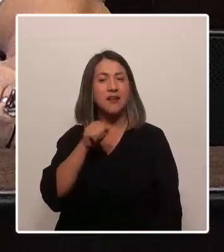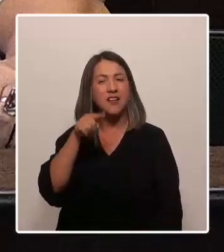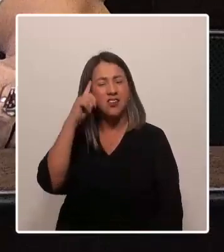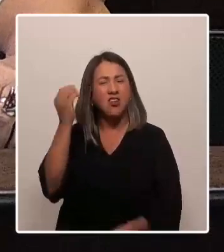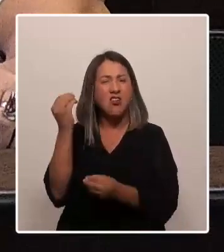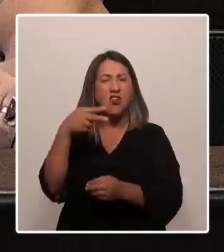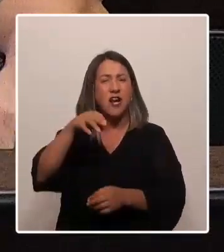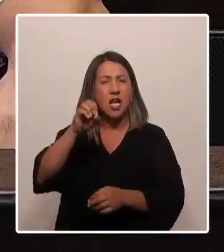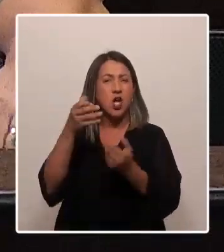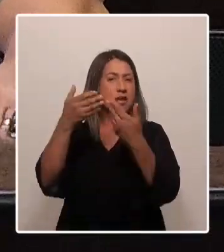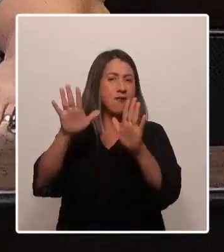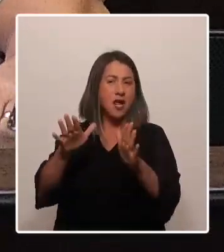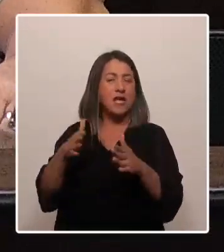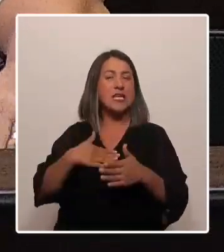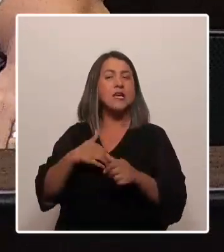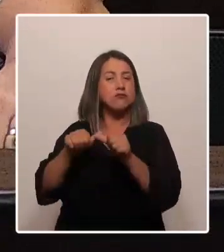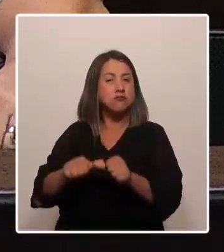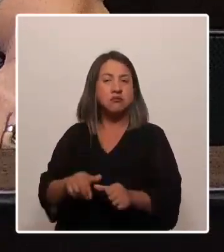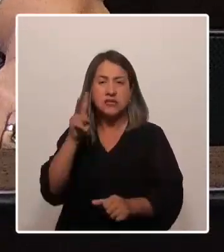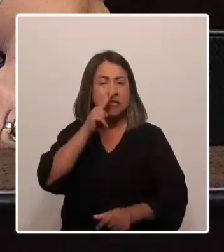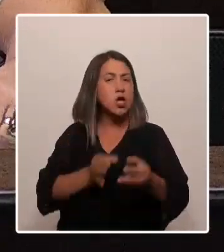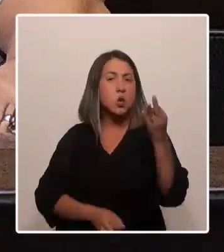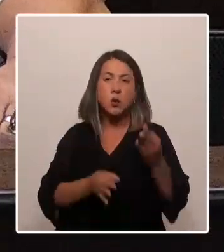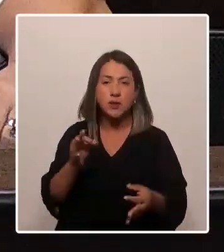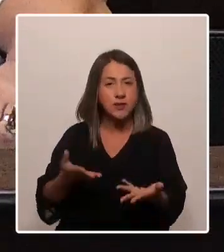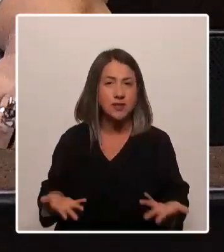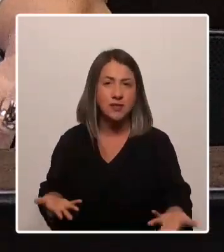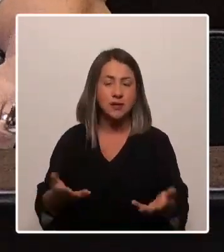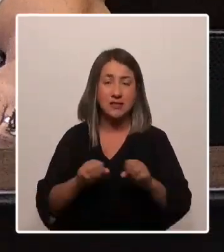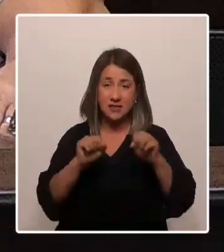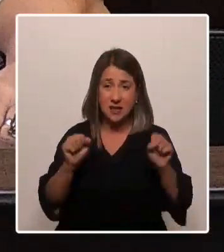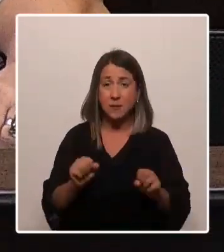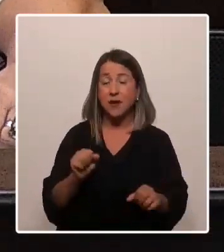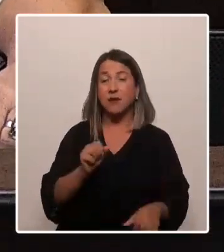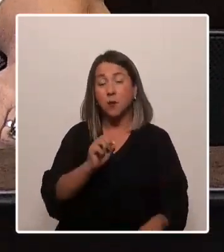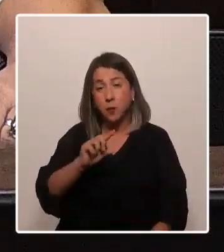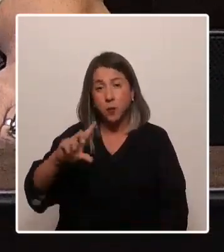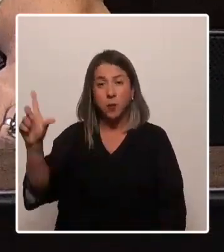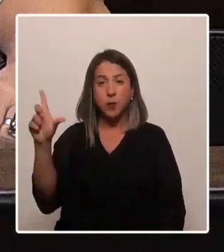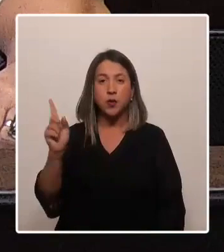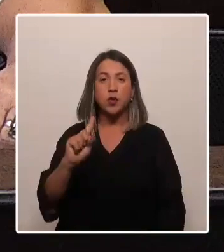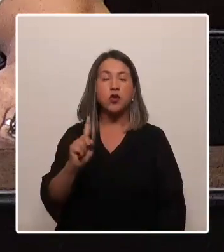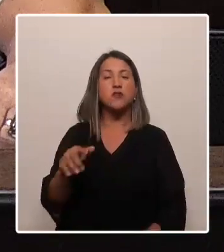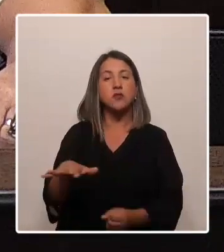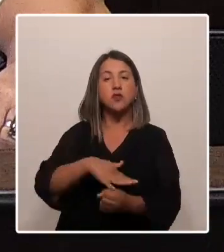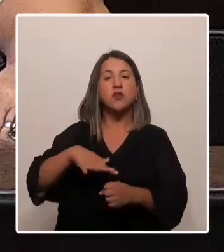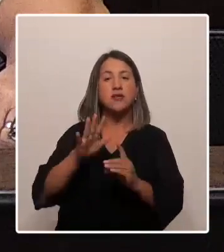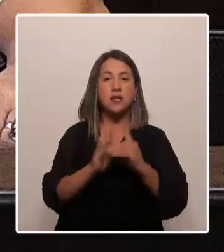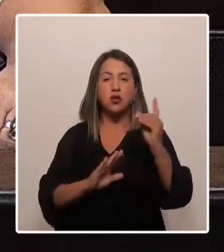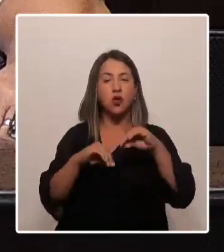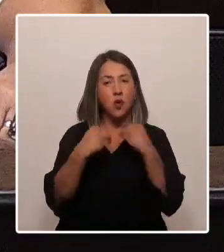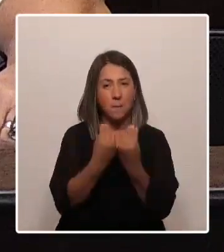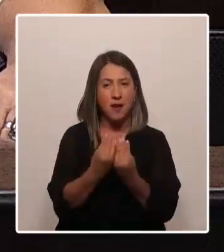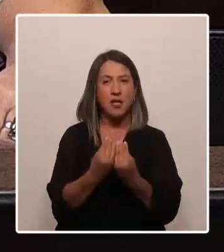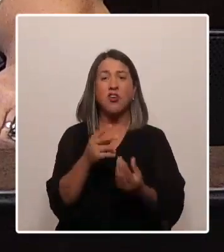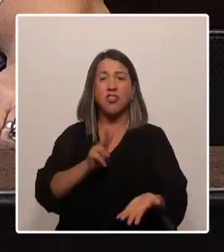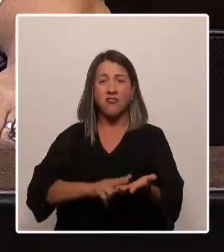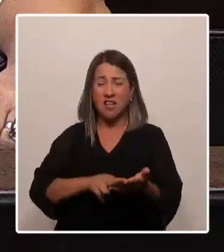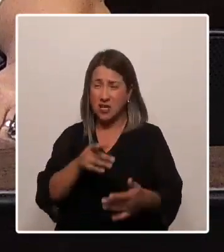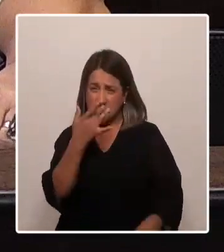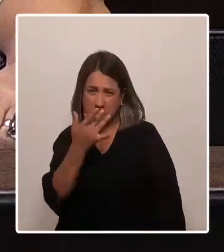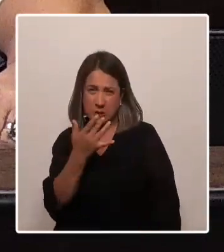neoliberal sin justicia epistémica ni condiciones para el desarrollo integral se plantean maliciosamente ante el